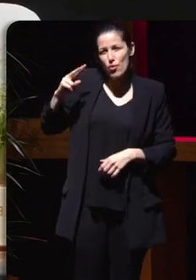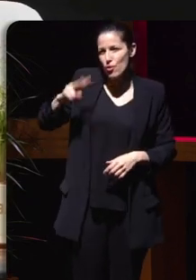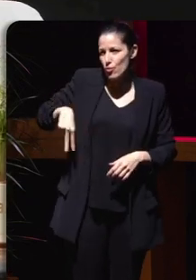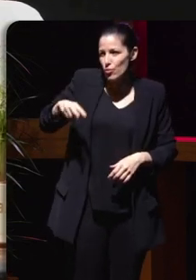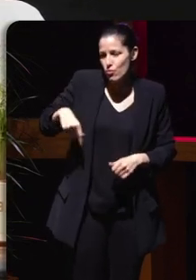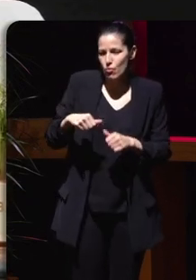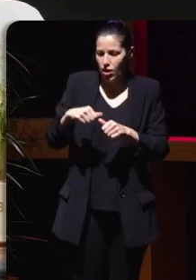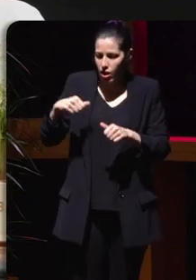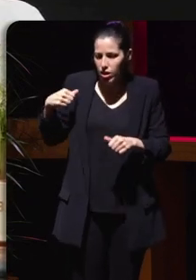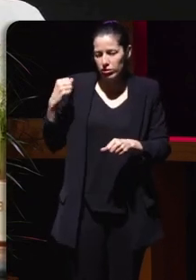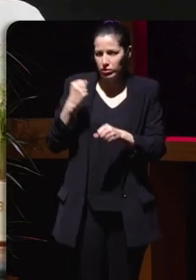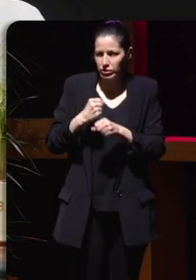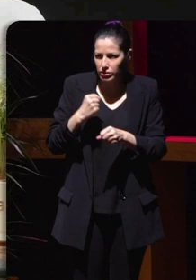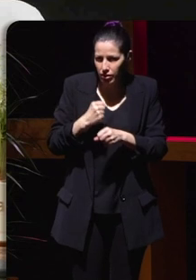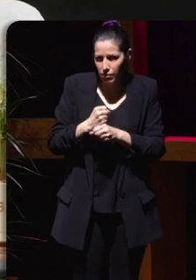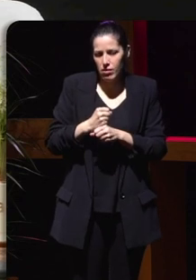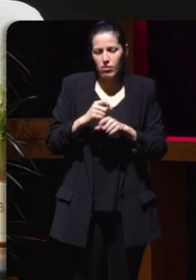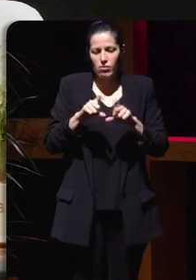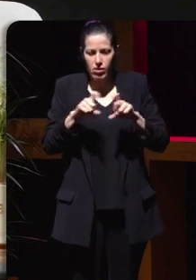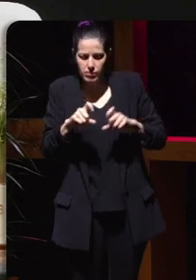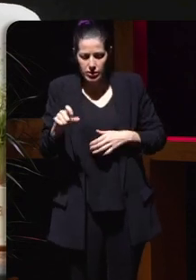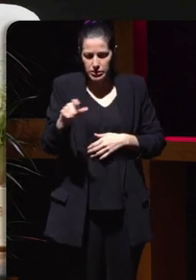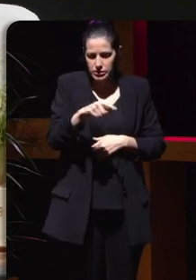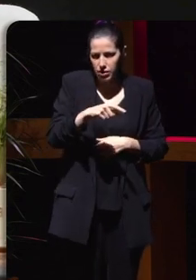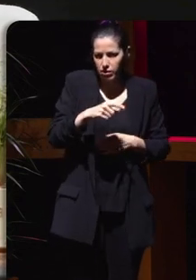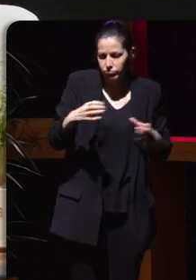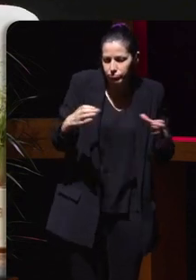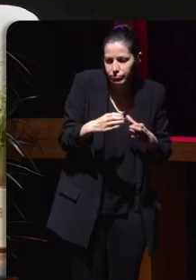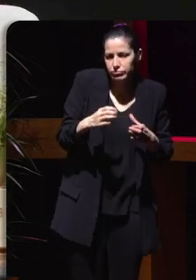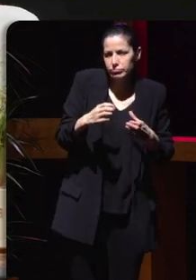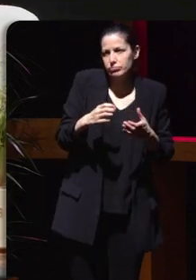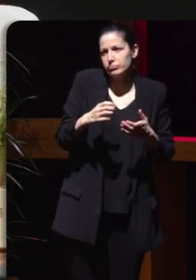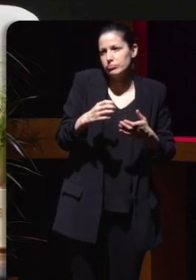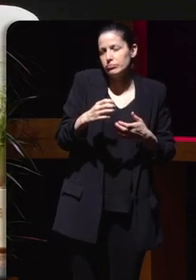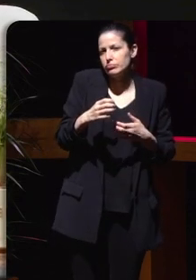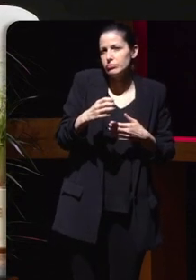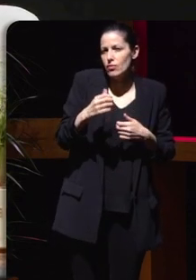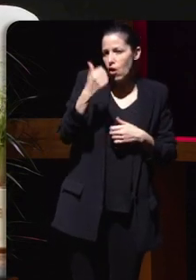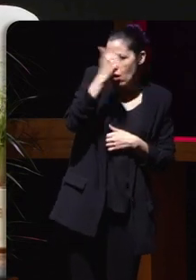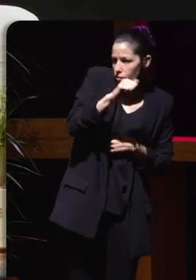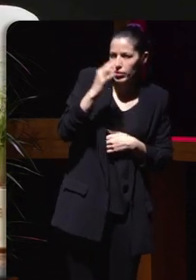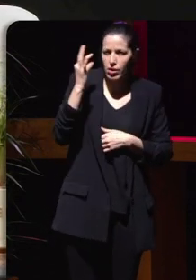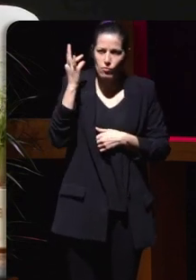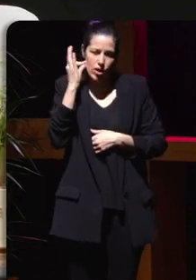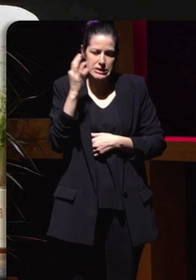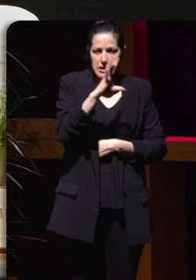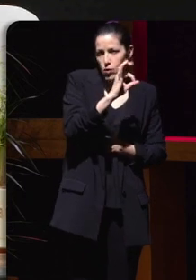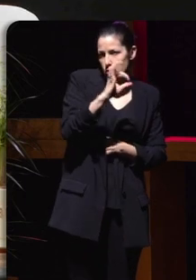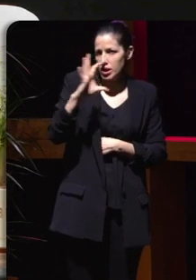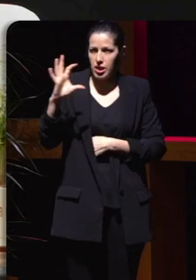ningún espacio no que hubiese más persa de mueller Es que de hombres o en las que fuésemos 50-50